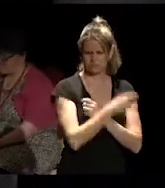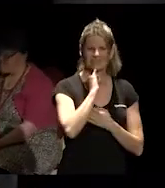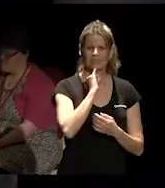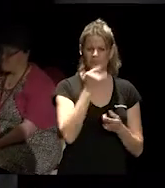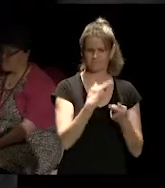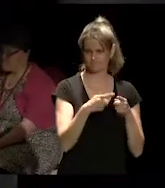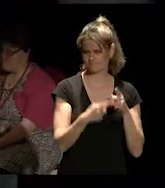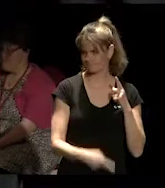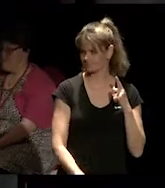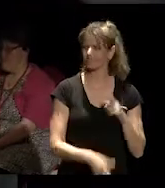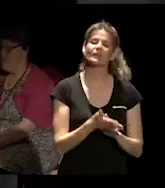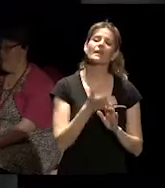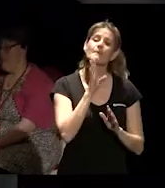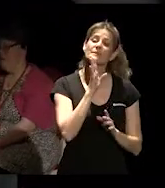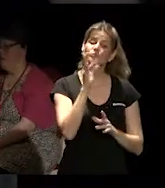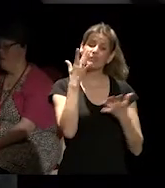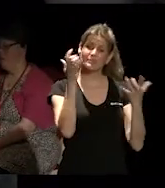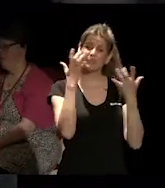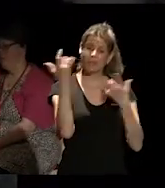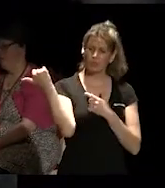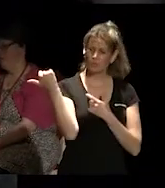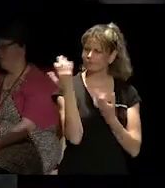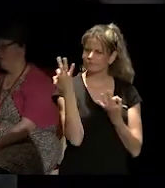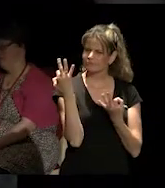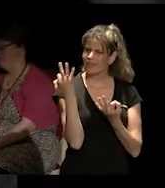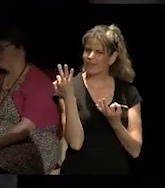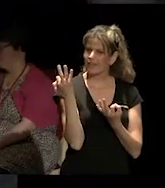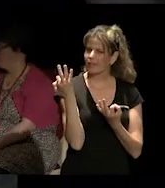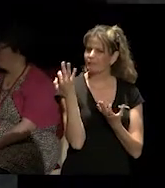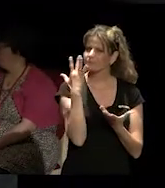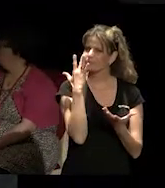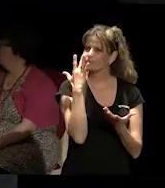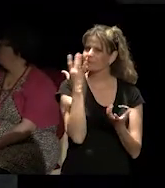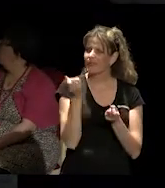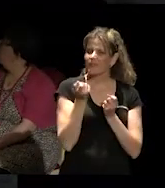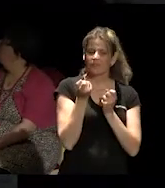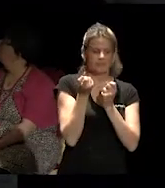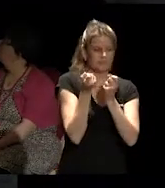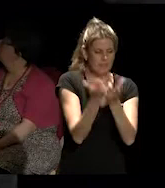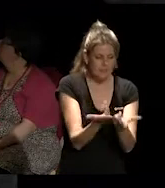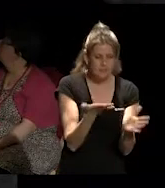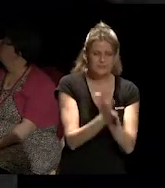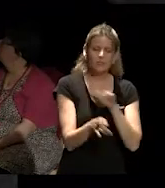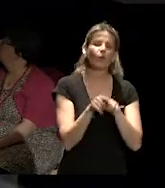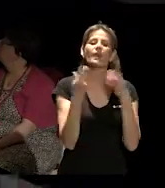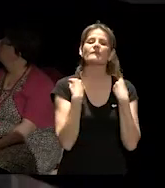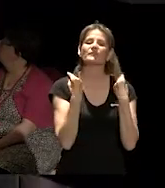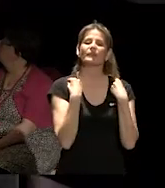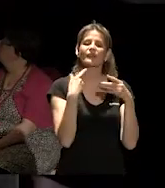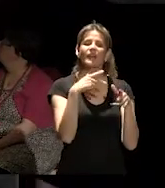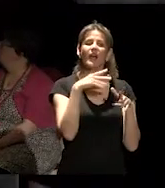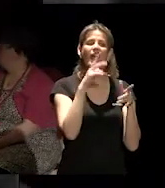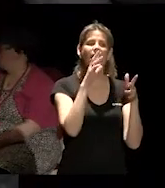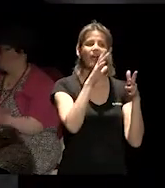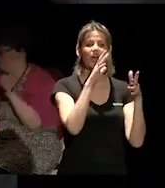Un poco, ¿qué es lo que inspira este espectáculo? Pues este espectáculo inspira una vivencia como persona y como artista, que es la ciudad